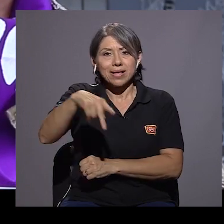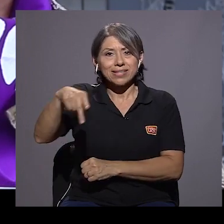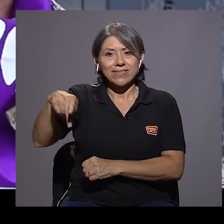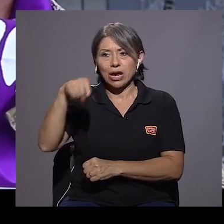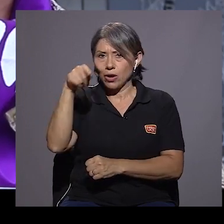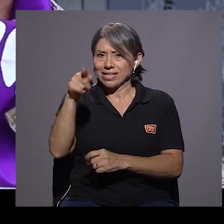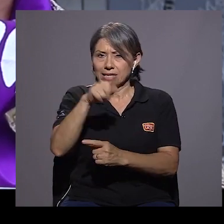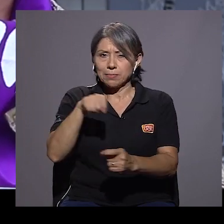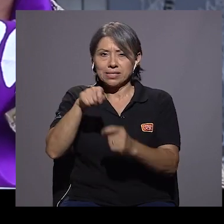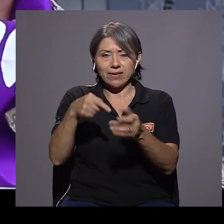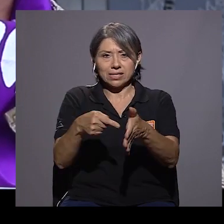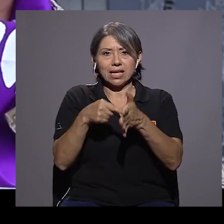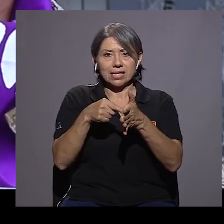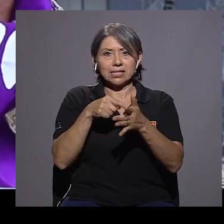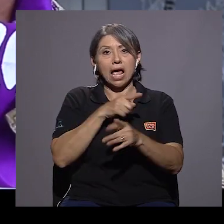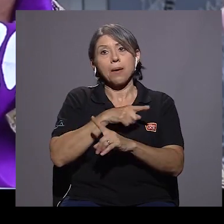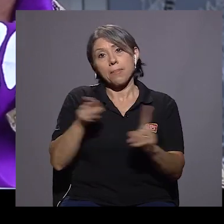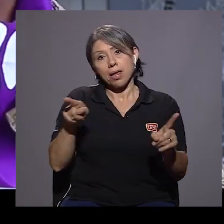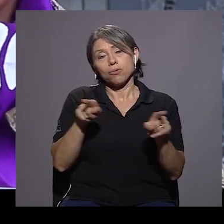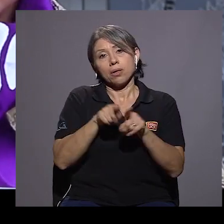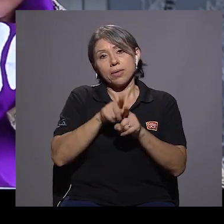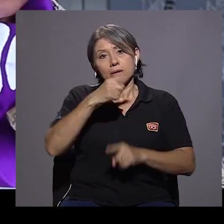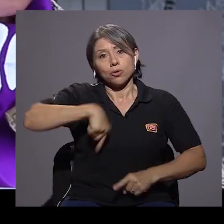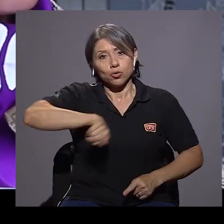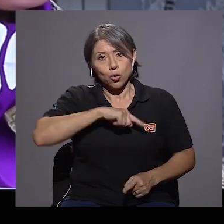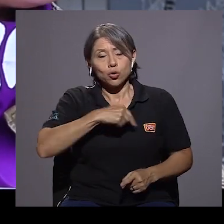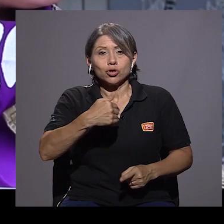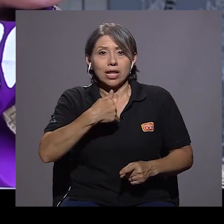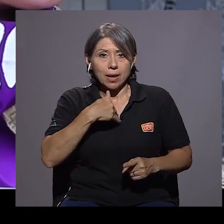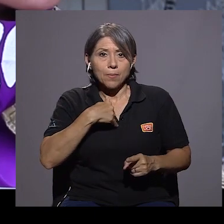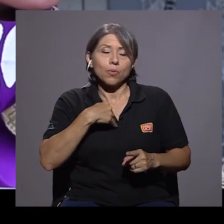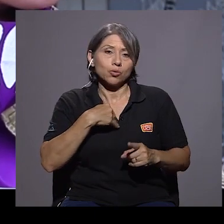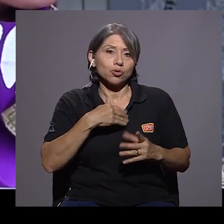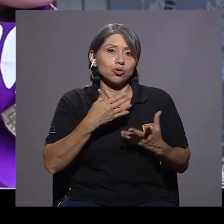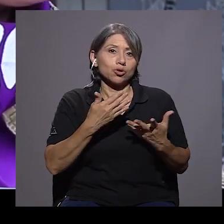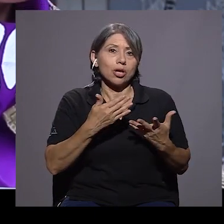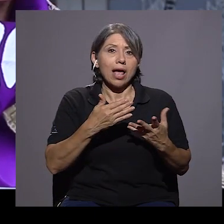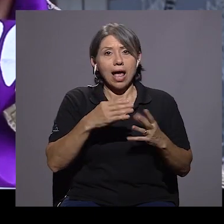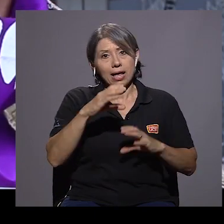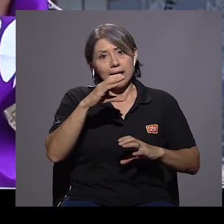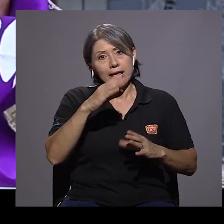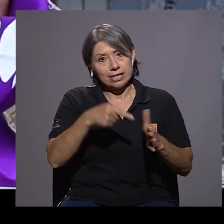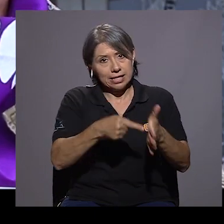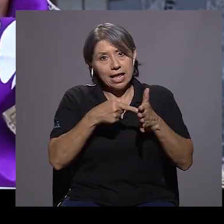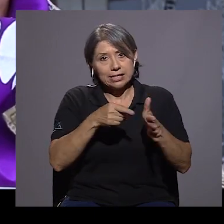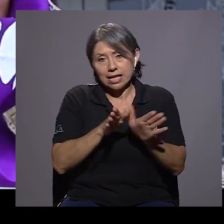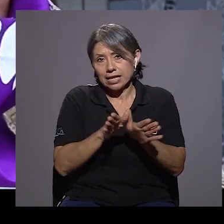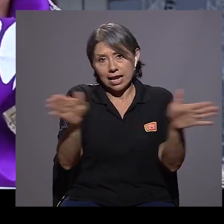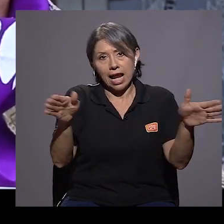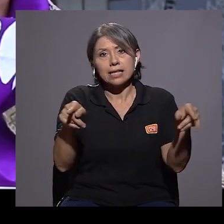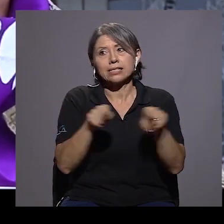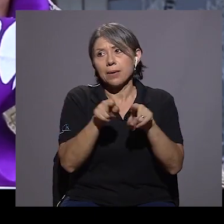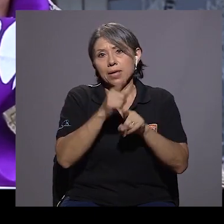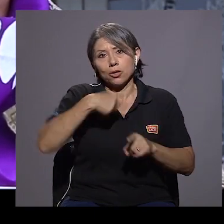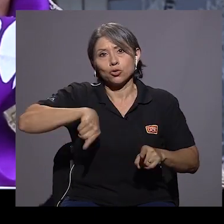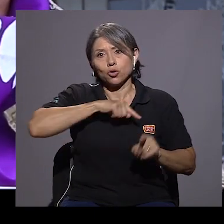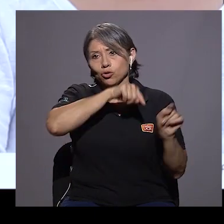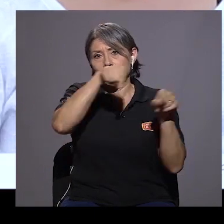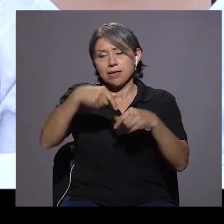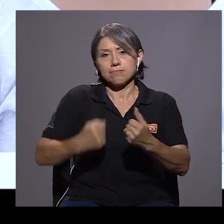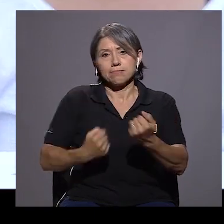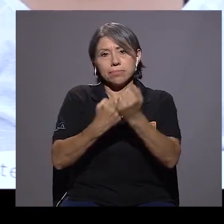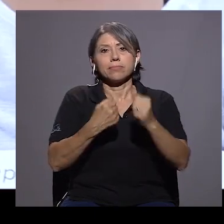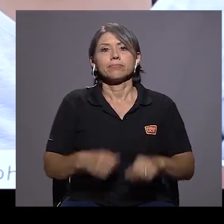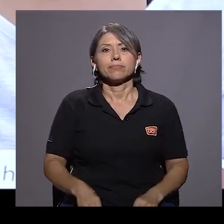del Pacífico. Eso es nuestra exigencia específica, pero como lo mencionan las compañeras, tenemos también exigencias generales y por eso estamos aquí y